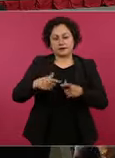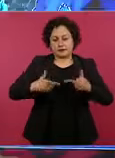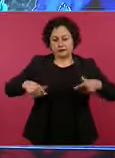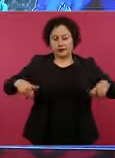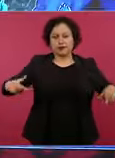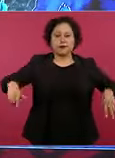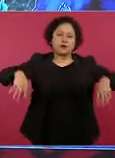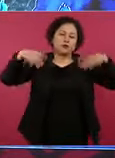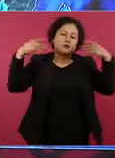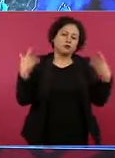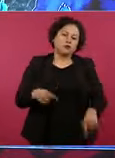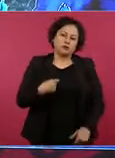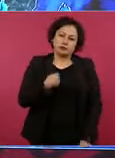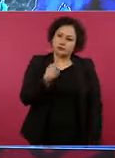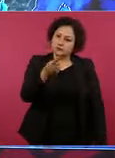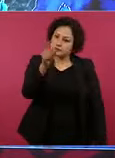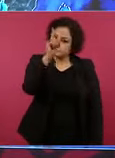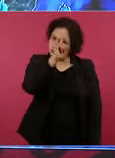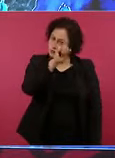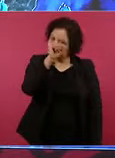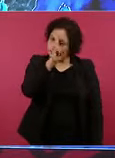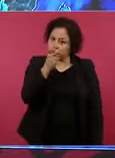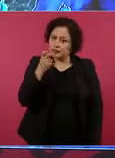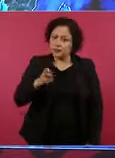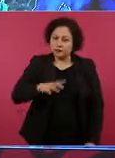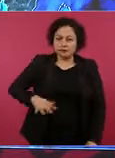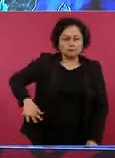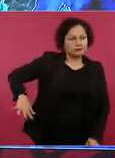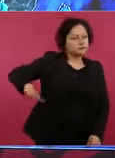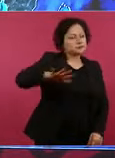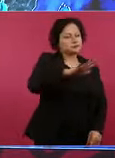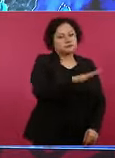es una zona arqueológica bellísima,